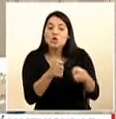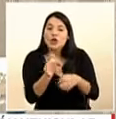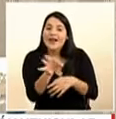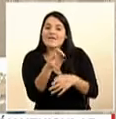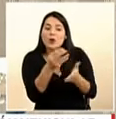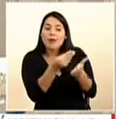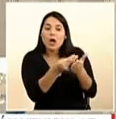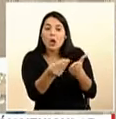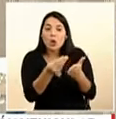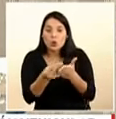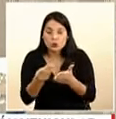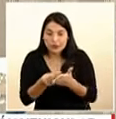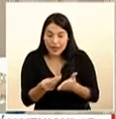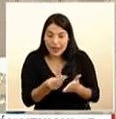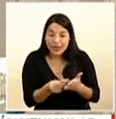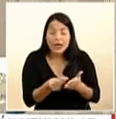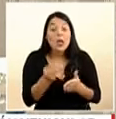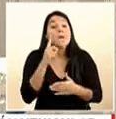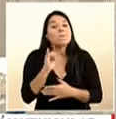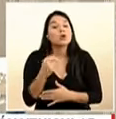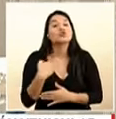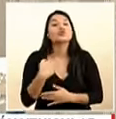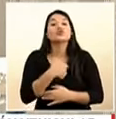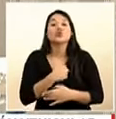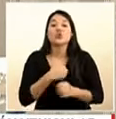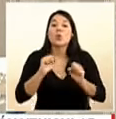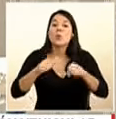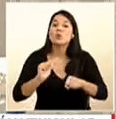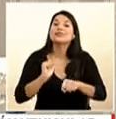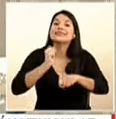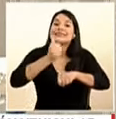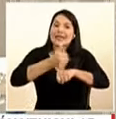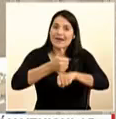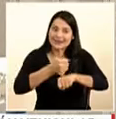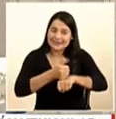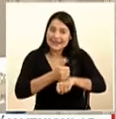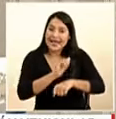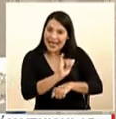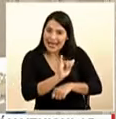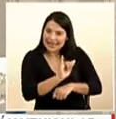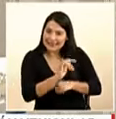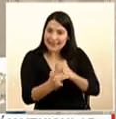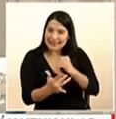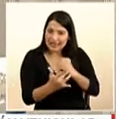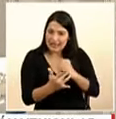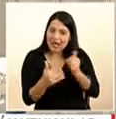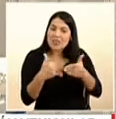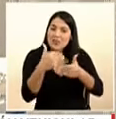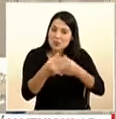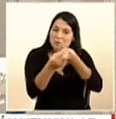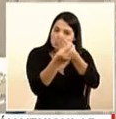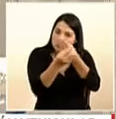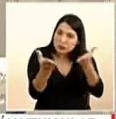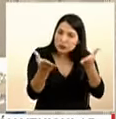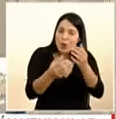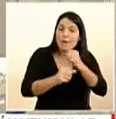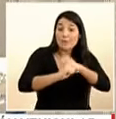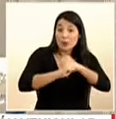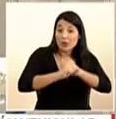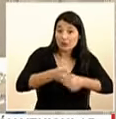abastecer por eso se ha establecido esta metodología que estaremos publicando con las diferentes excepciones y